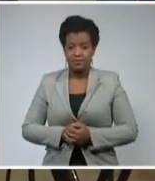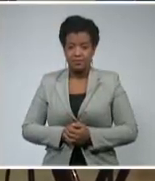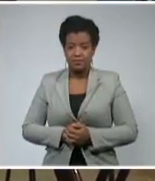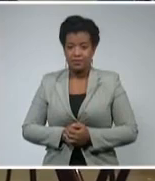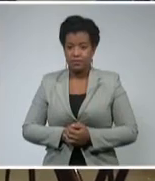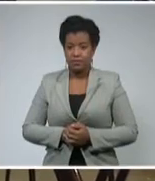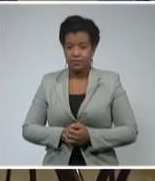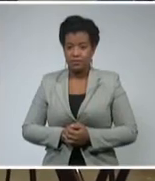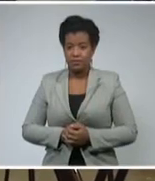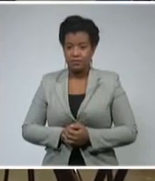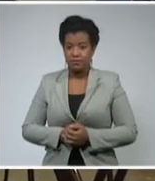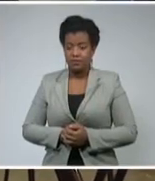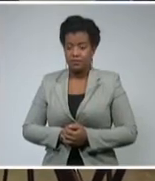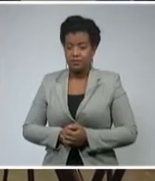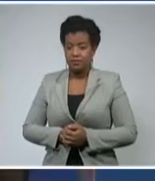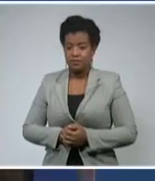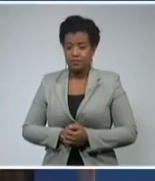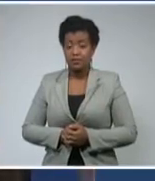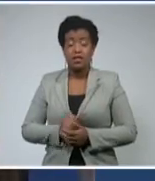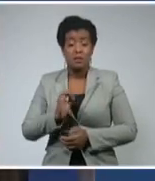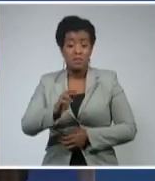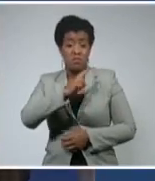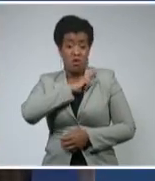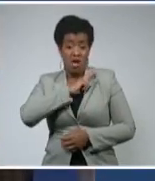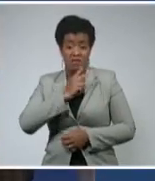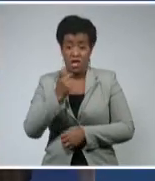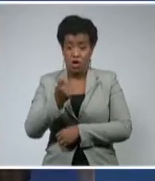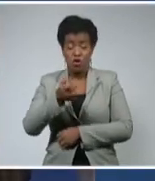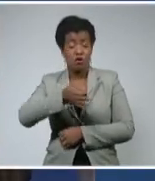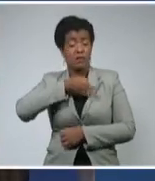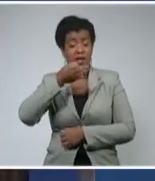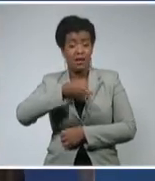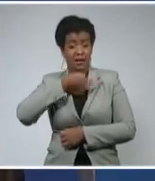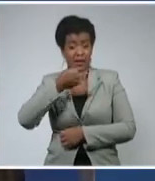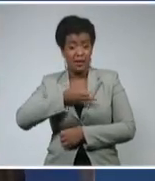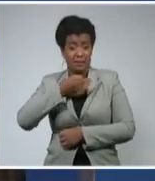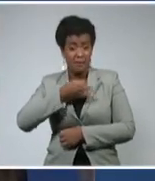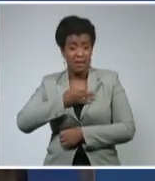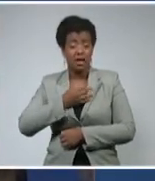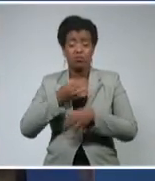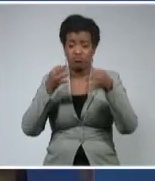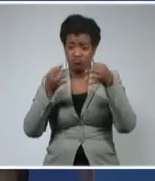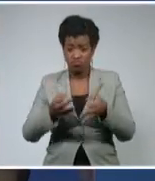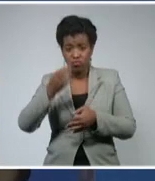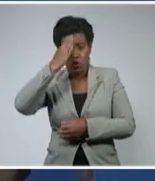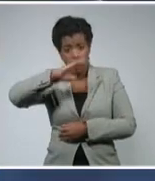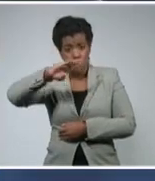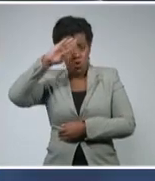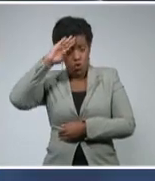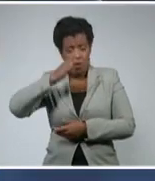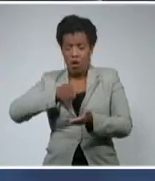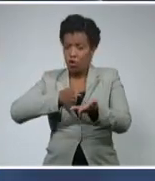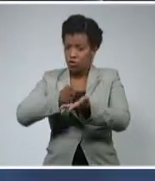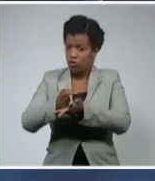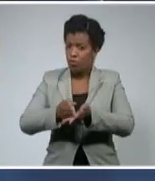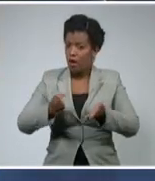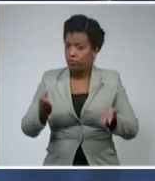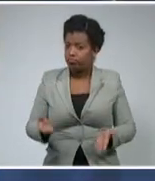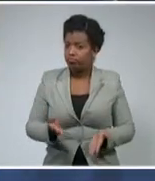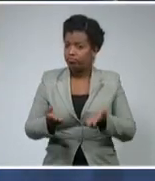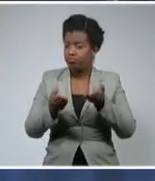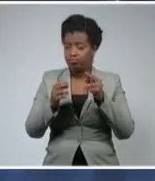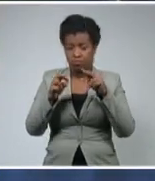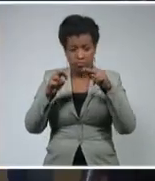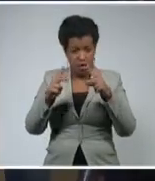consecuencia, el viceprimer ministro y titular de Economía y Planificación, Alejandro Gil, aseguró que Cuba no renuncia al desarrollo y ratifica